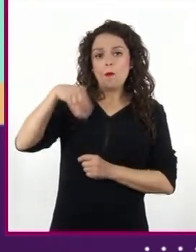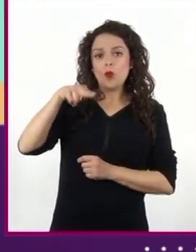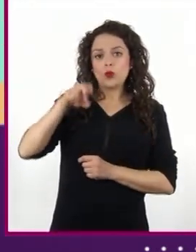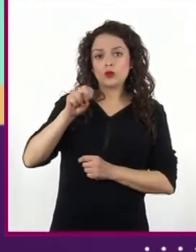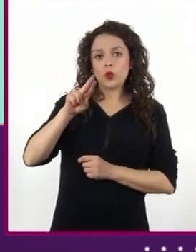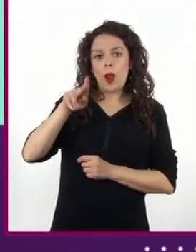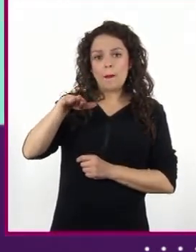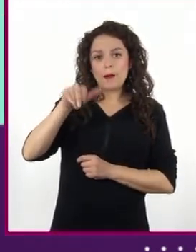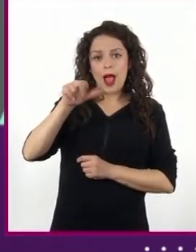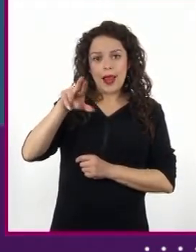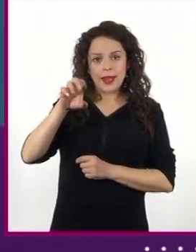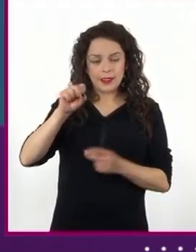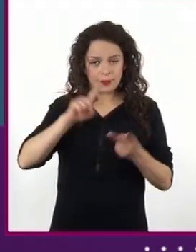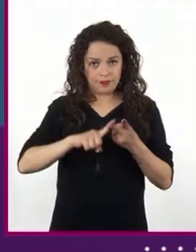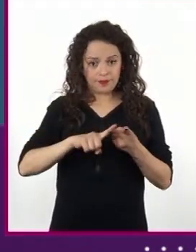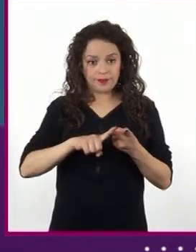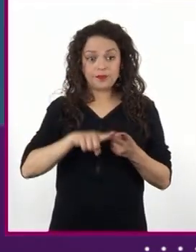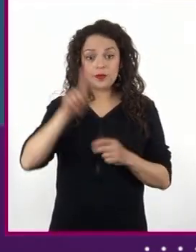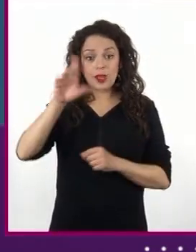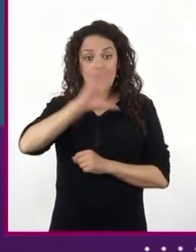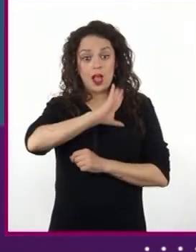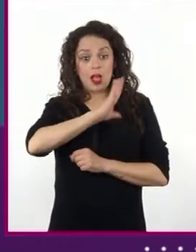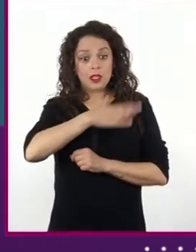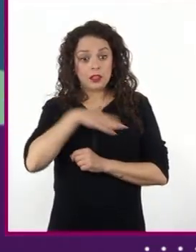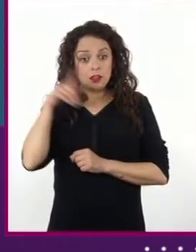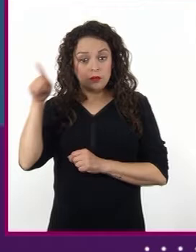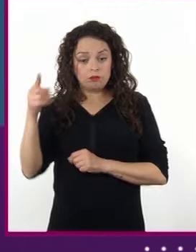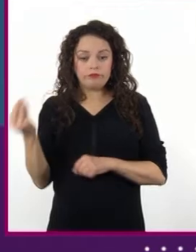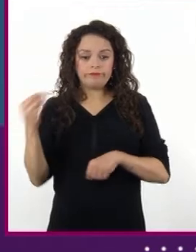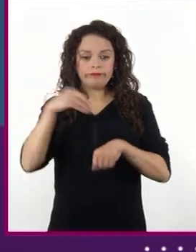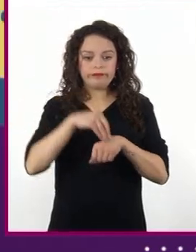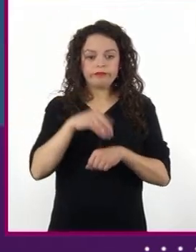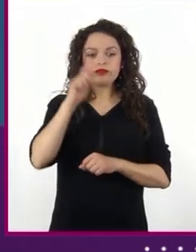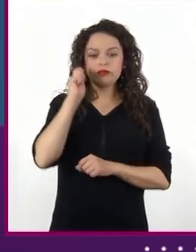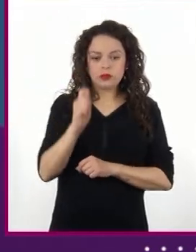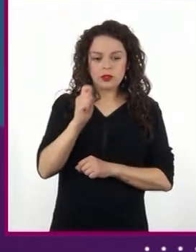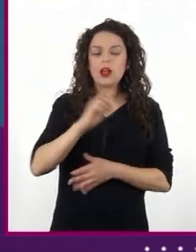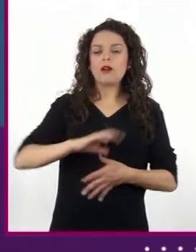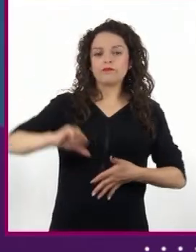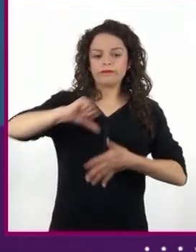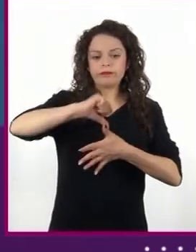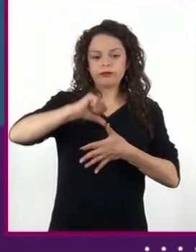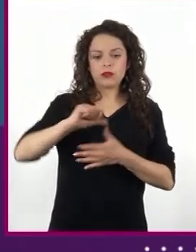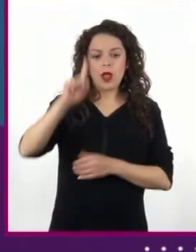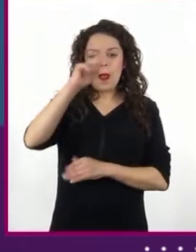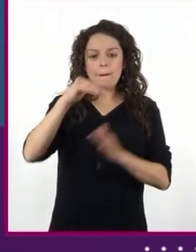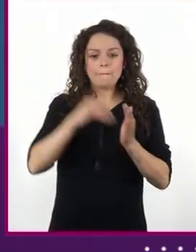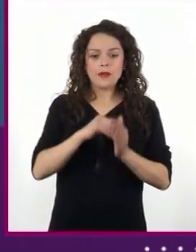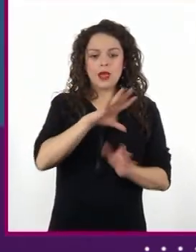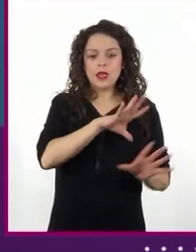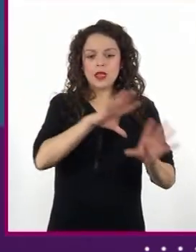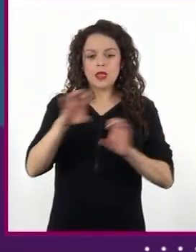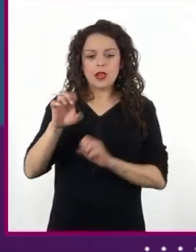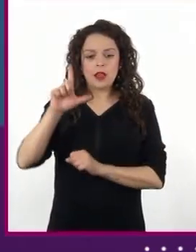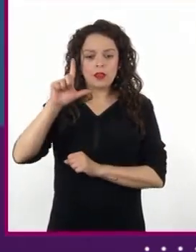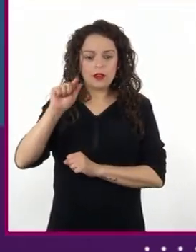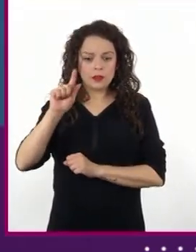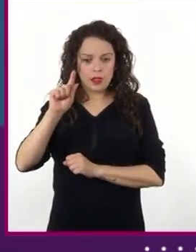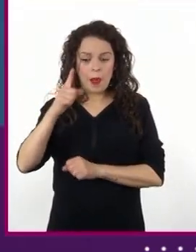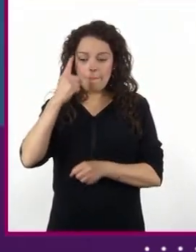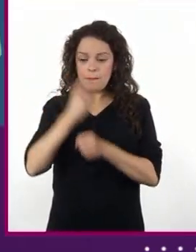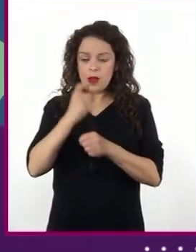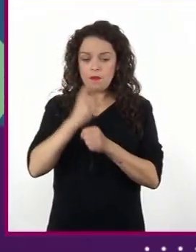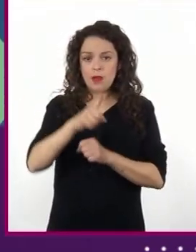España, implantó los tribunales del Santo Oficio en el continente americano en 1570. Primero en Lima,